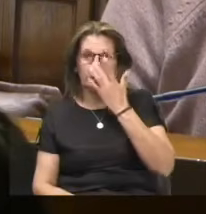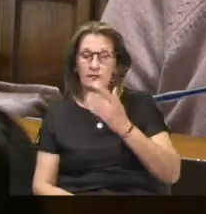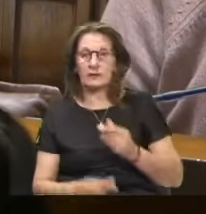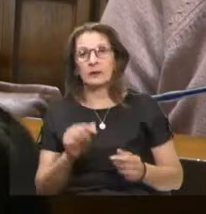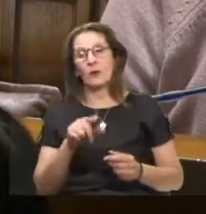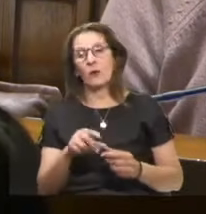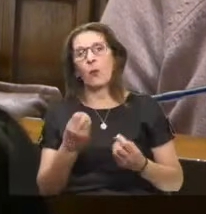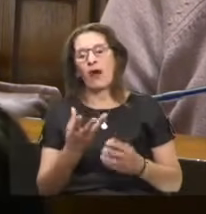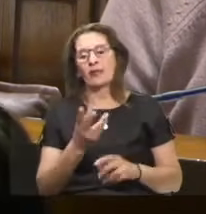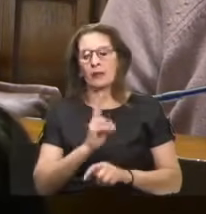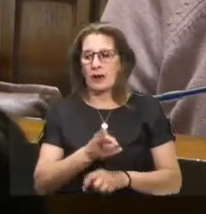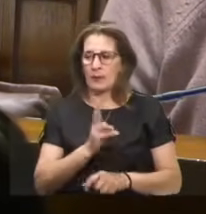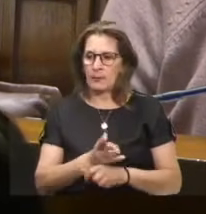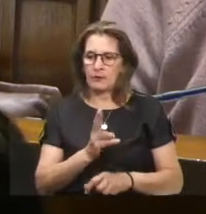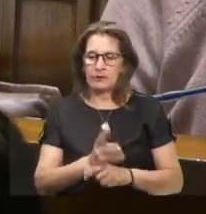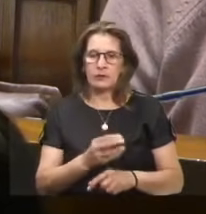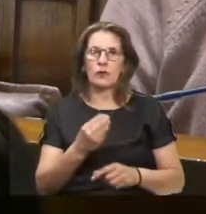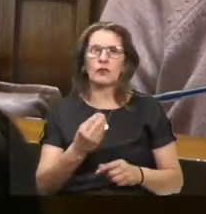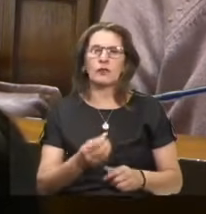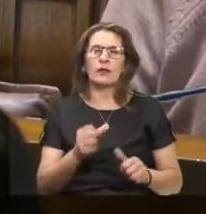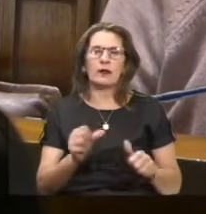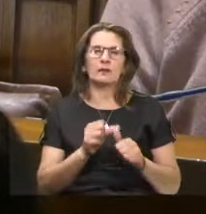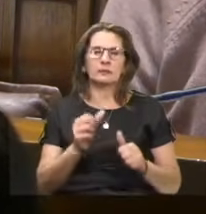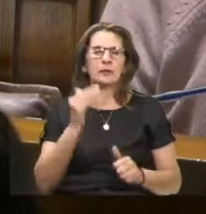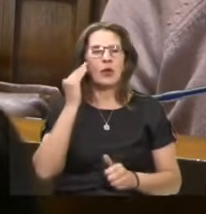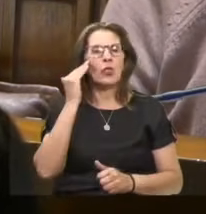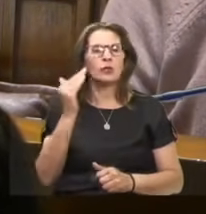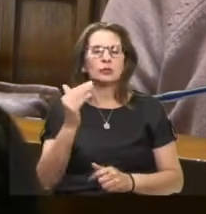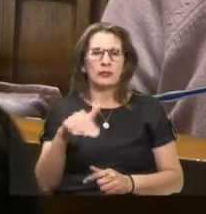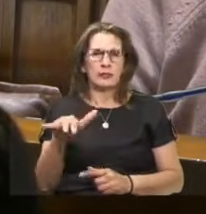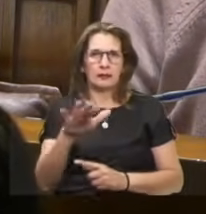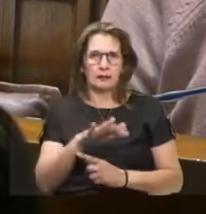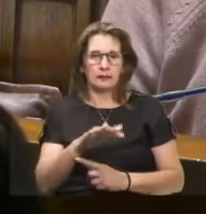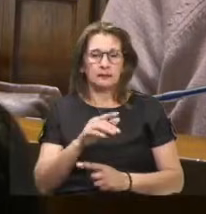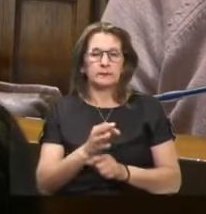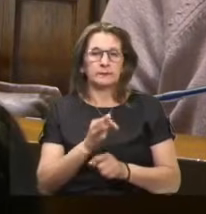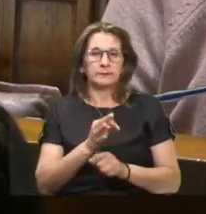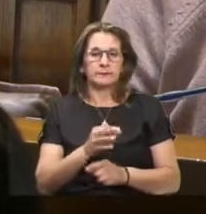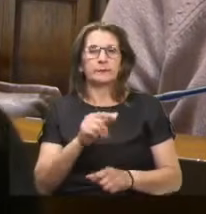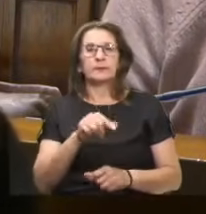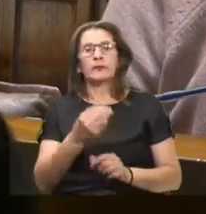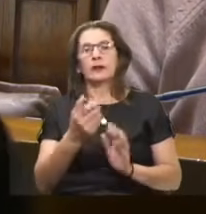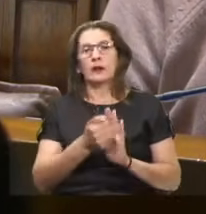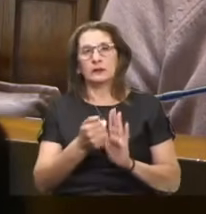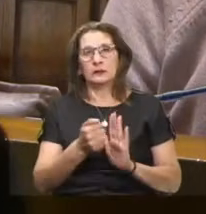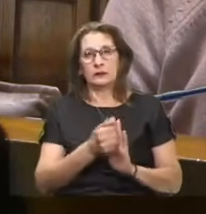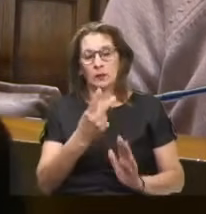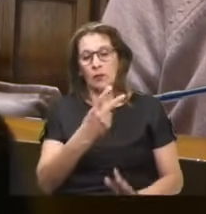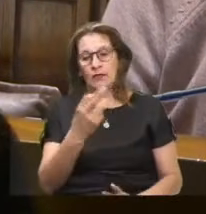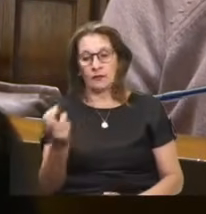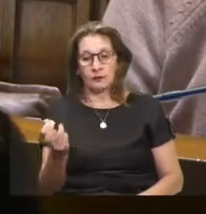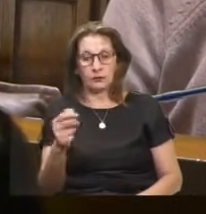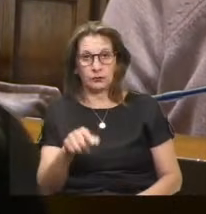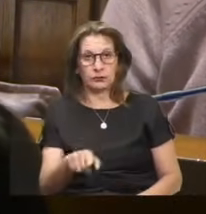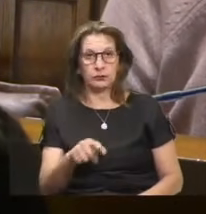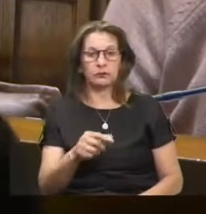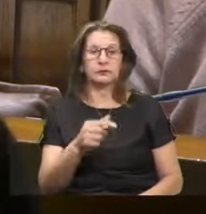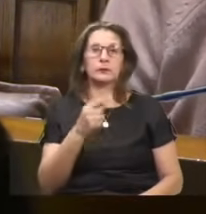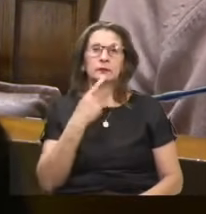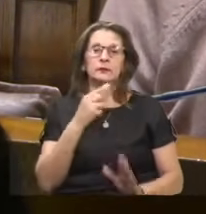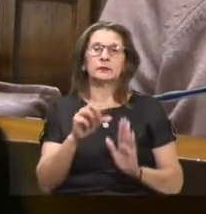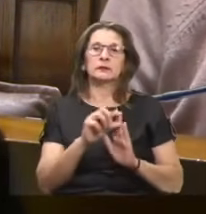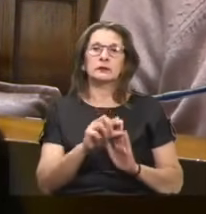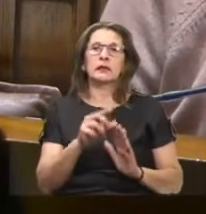a la prohibición de las funciones docentes. El inciso 4 del artículo 200 refiere a que